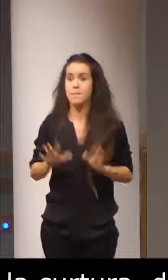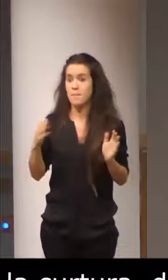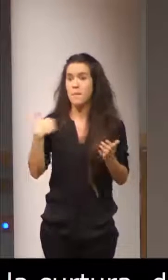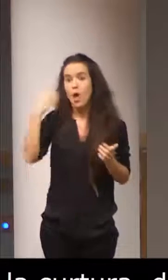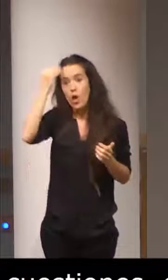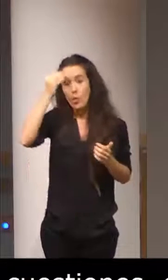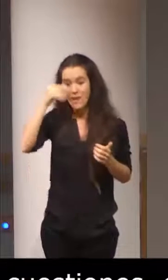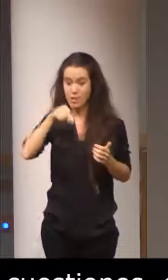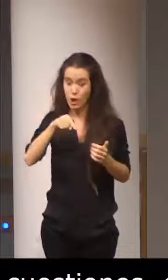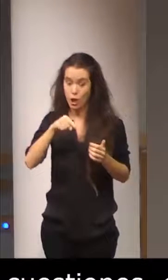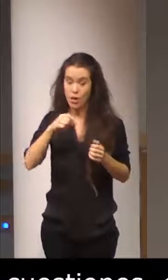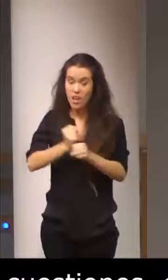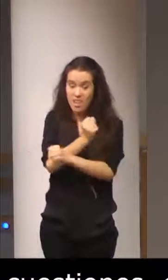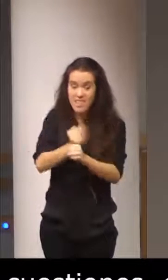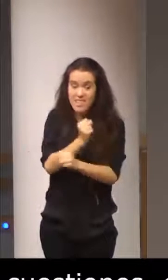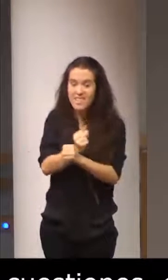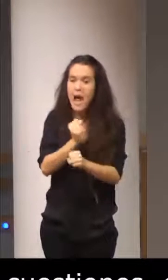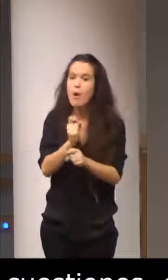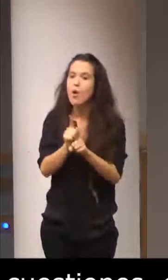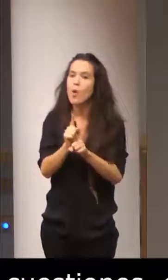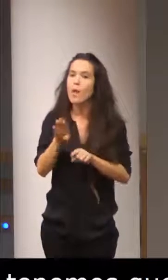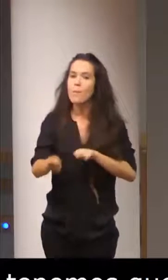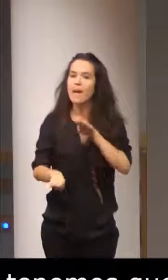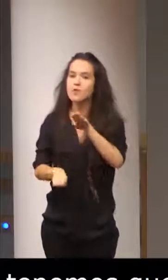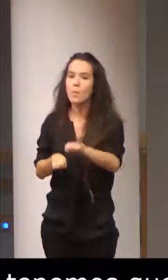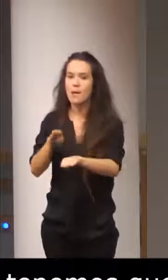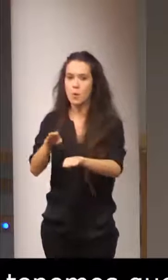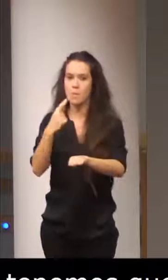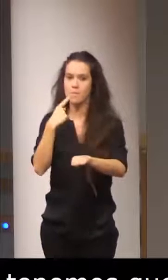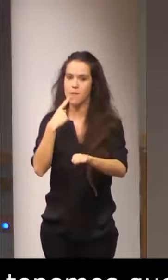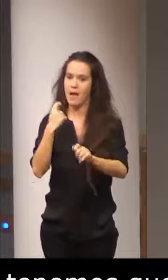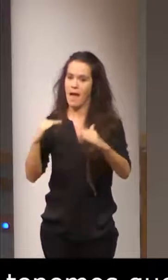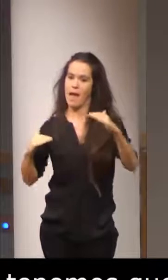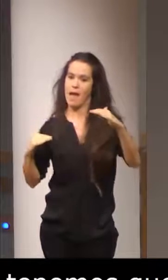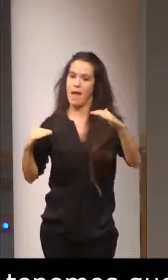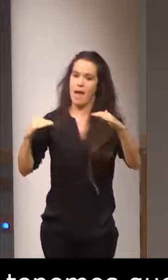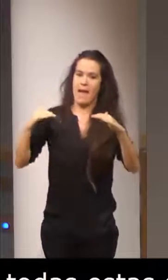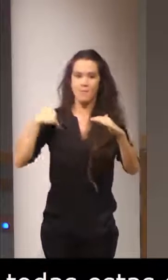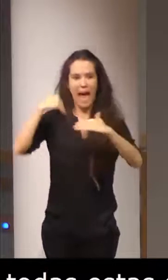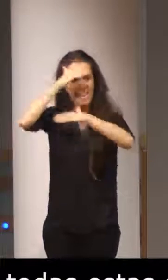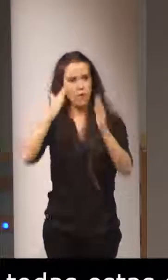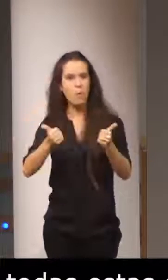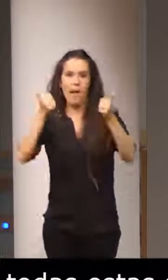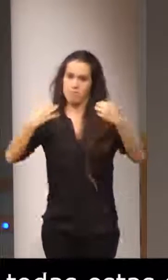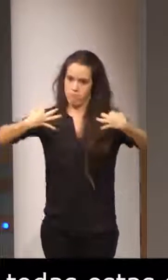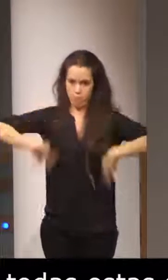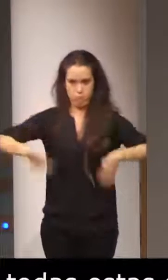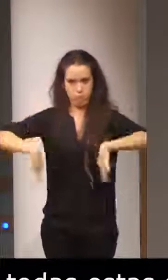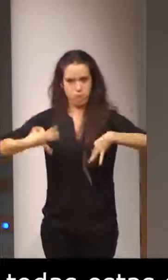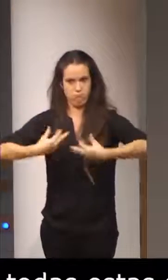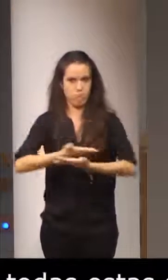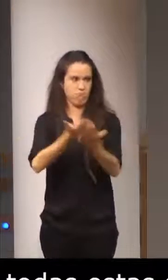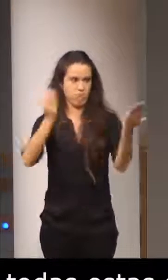acciones que van en el camino de conseguir una atención más normalizada para personas